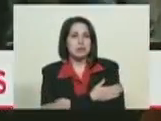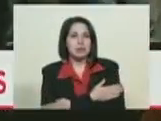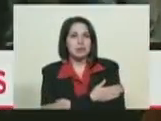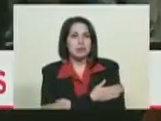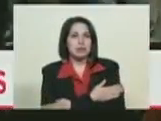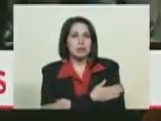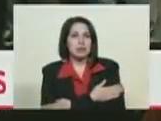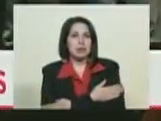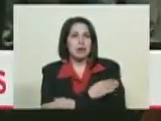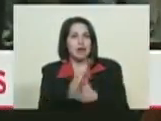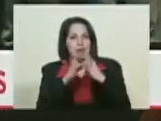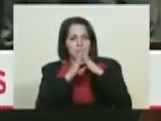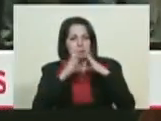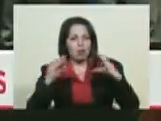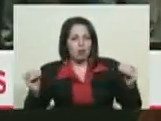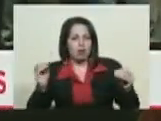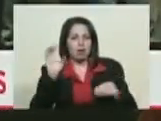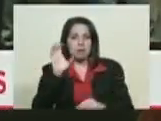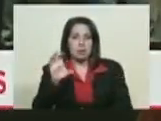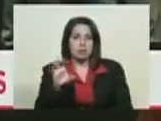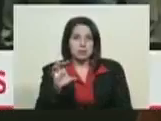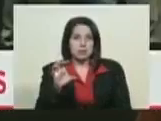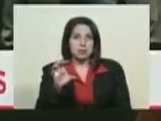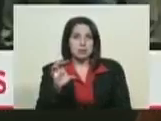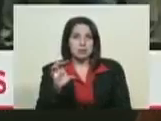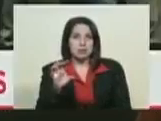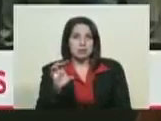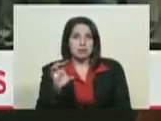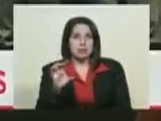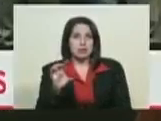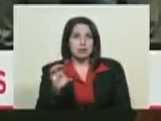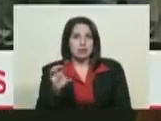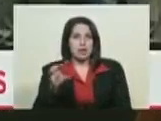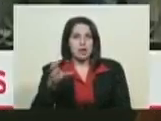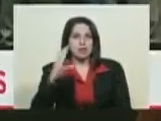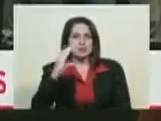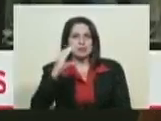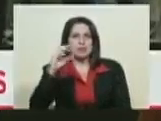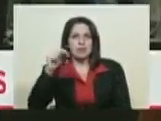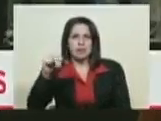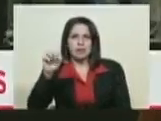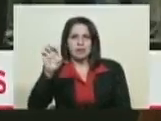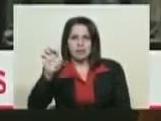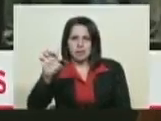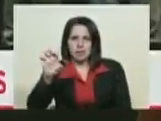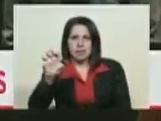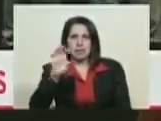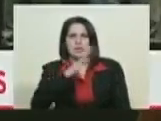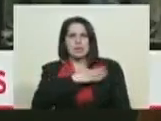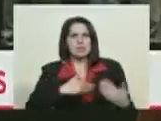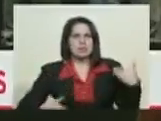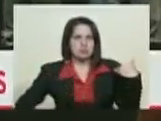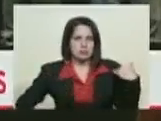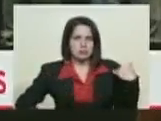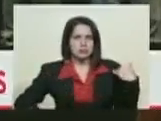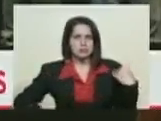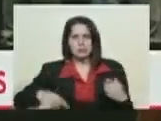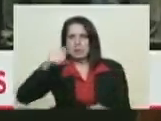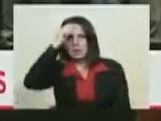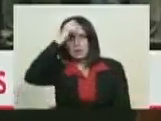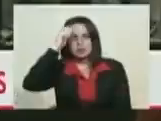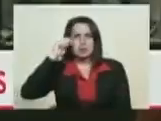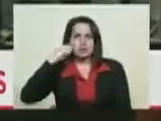a nombre de toda nuestra patria al Consejo Nacional Electoral, a su presidenta, Tibisay